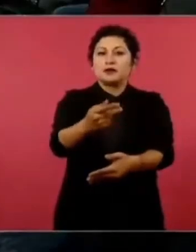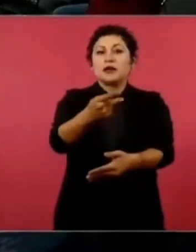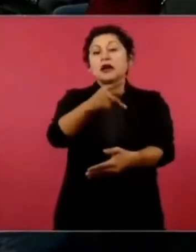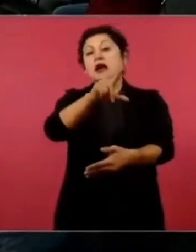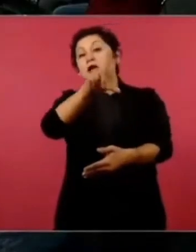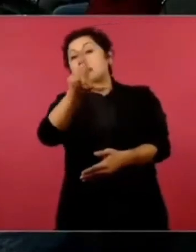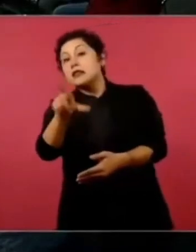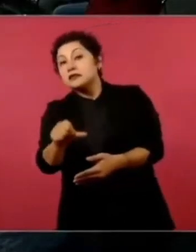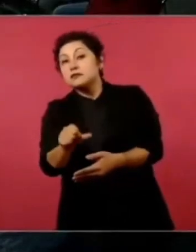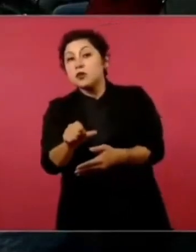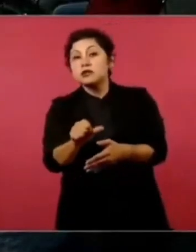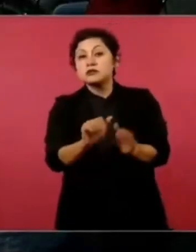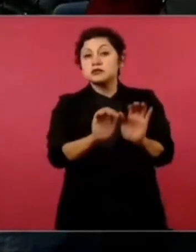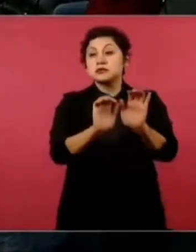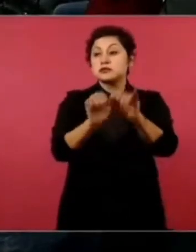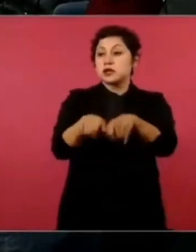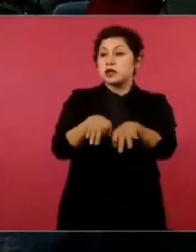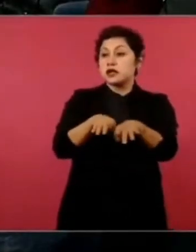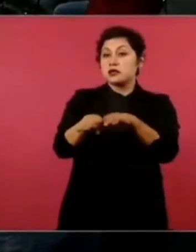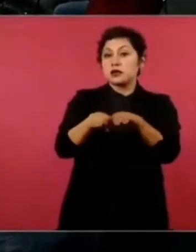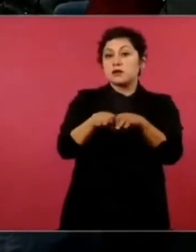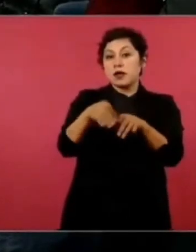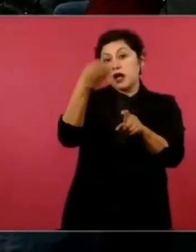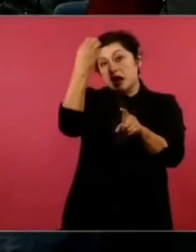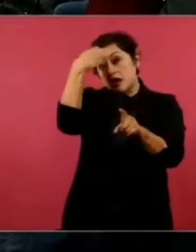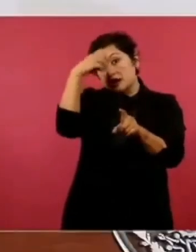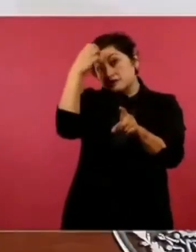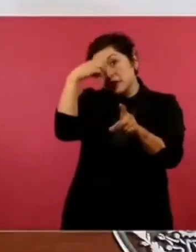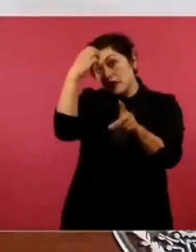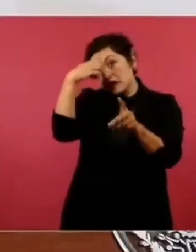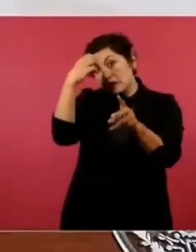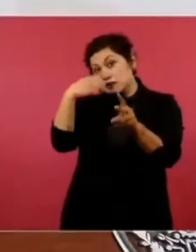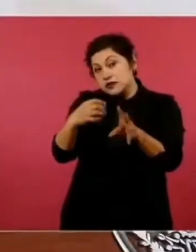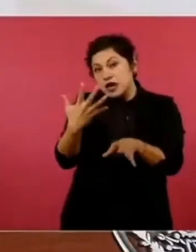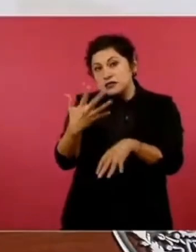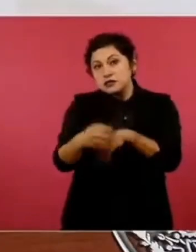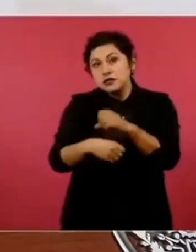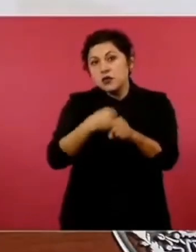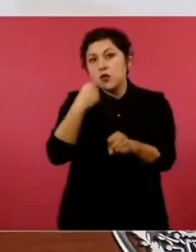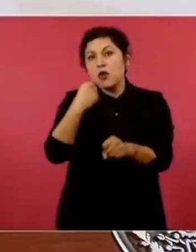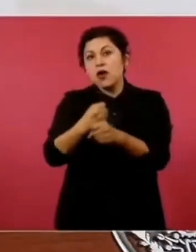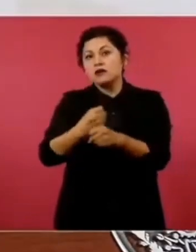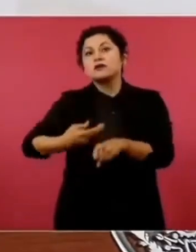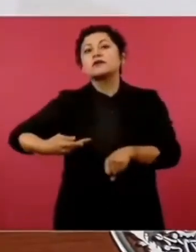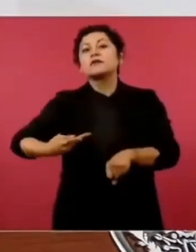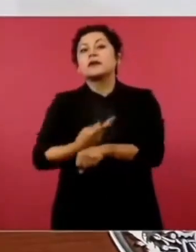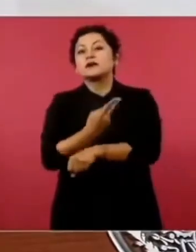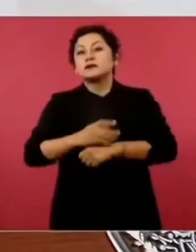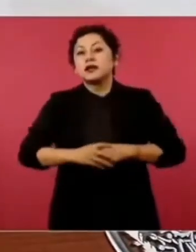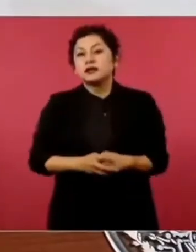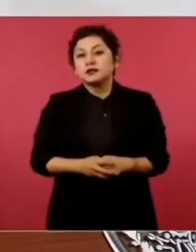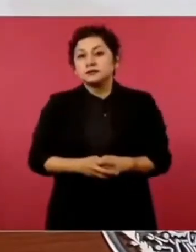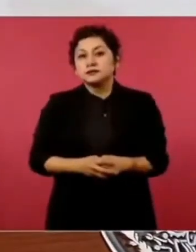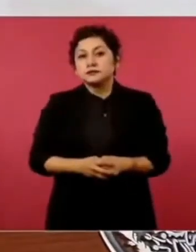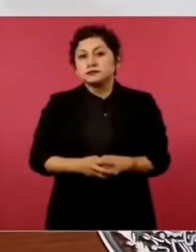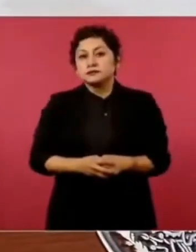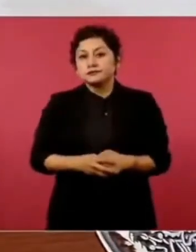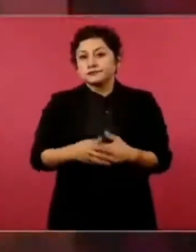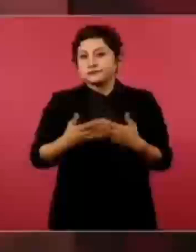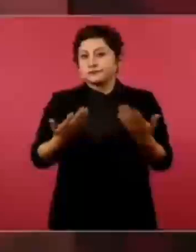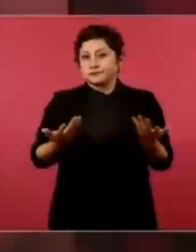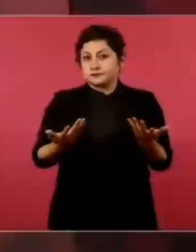ya los 5 años, ya ni hablemos, porque antes casi en todos los requisitos están 10 años de